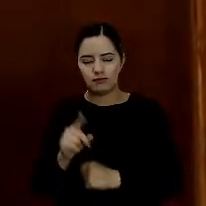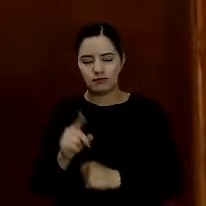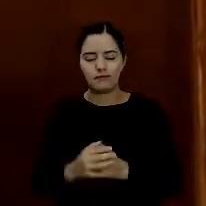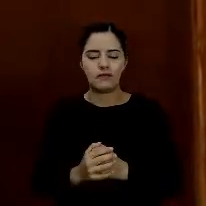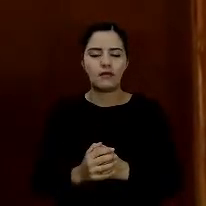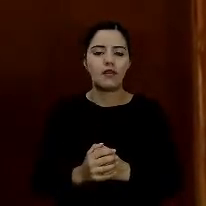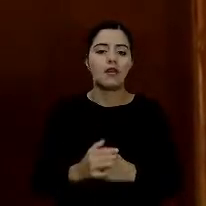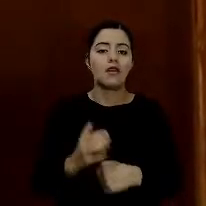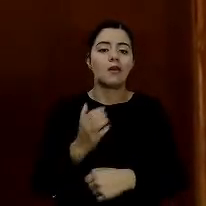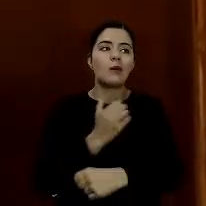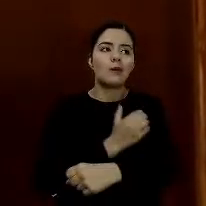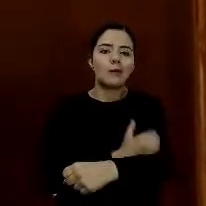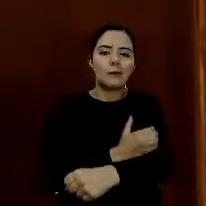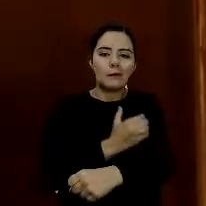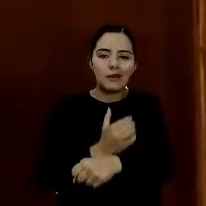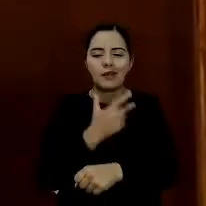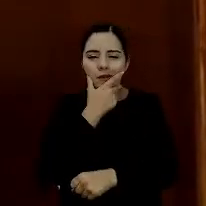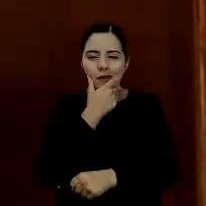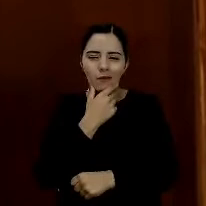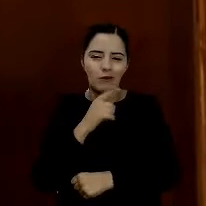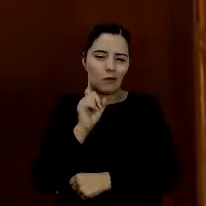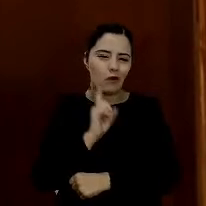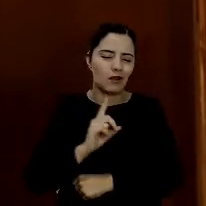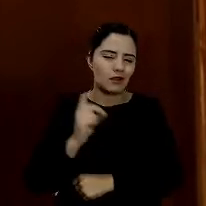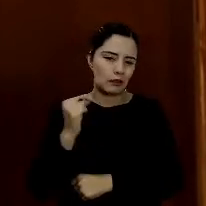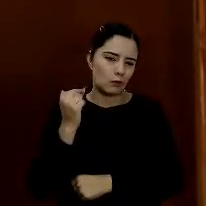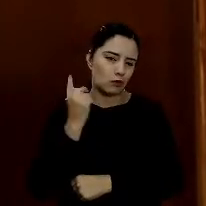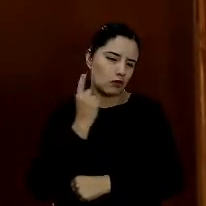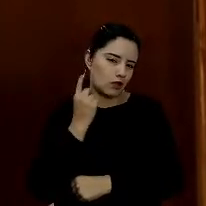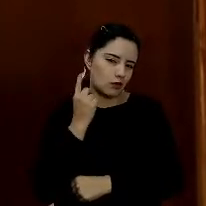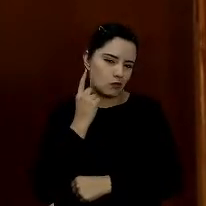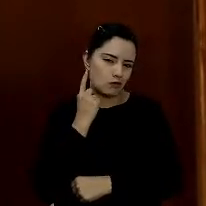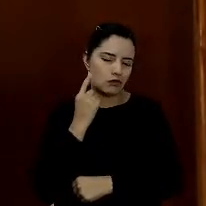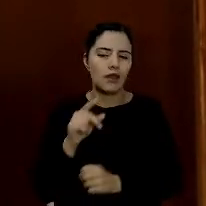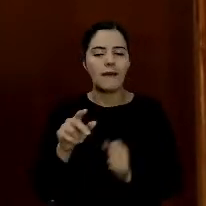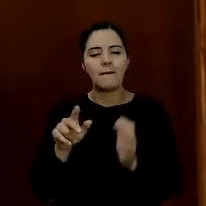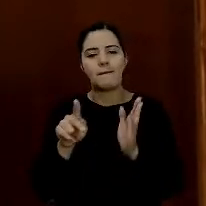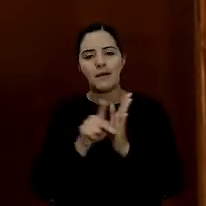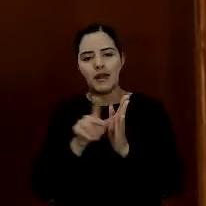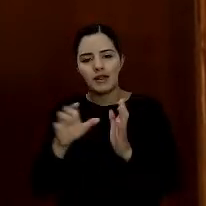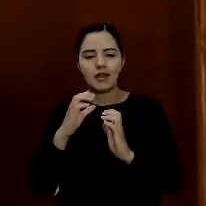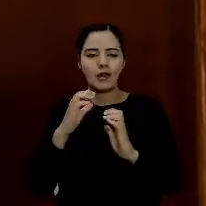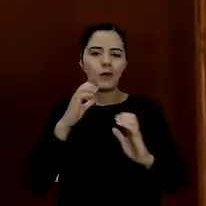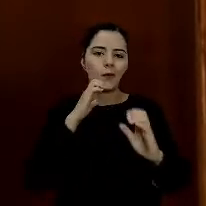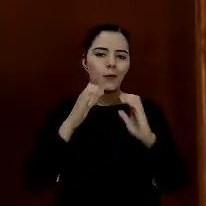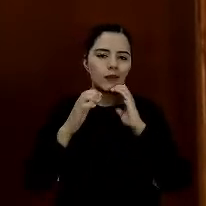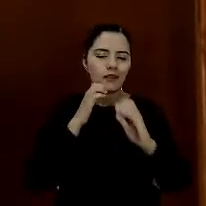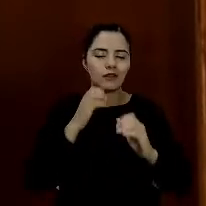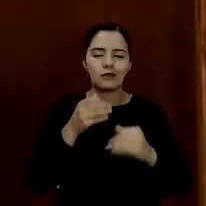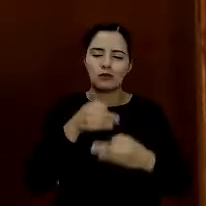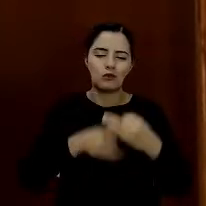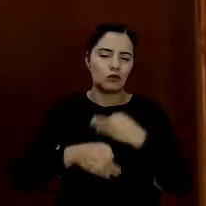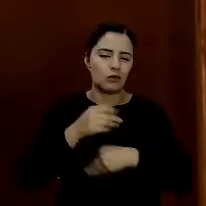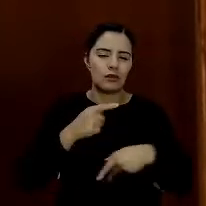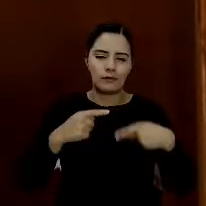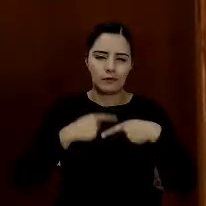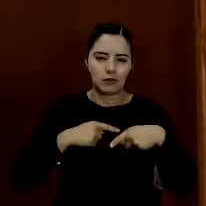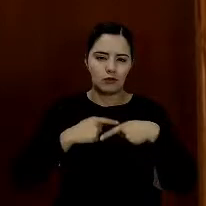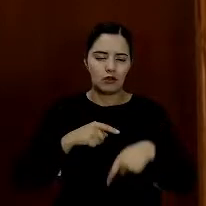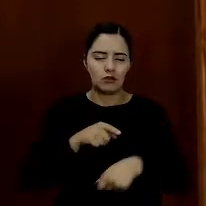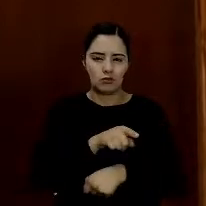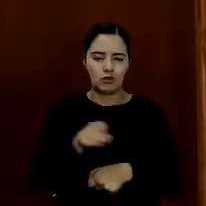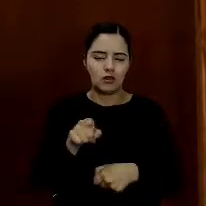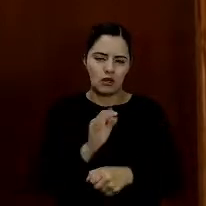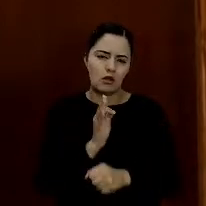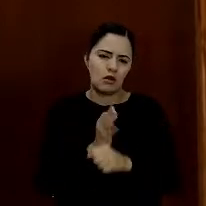compañeras y compañeros diputados, medios de comunicación y público que nos acompaña y nos sigue a